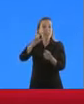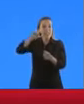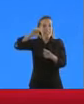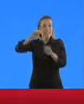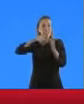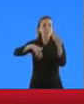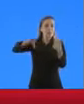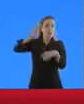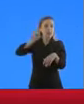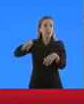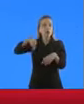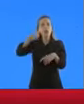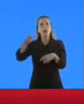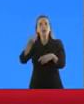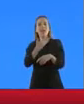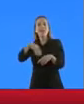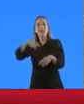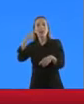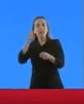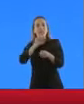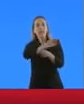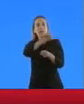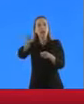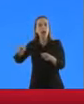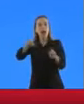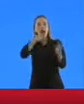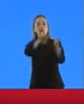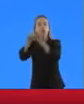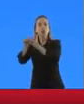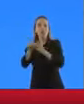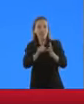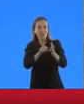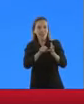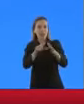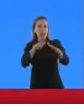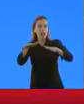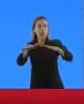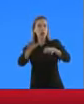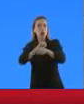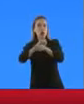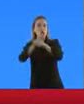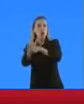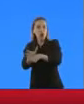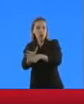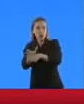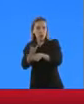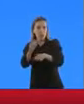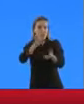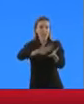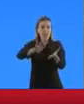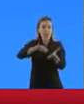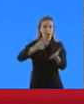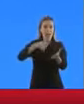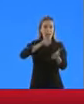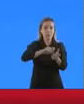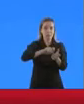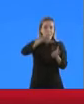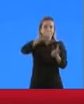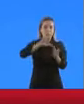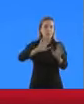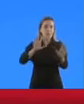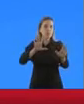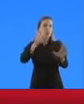Se indigesta cuando no puede salir del lodo el que está con los copitos y ordenándole a Dalbón elaborar